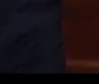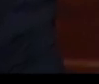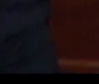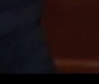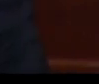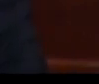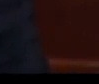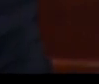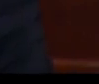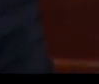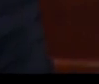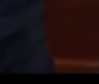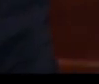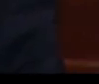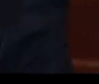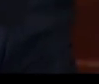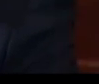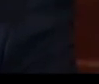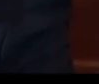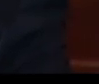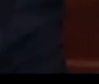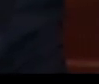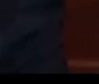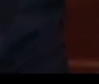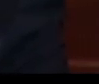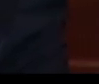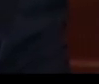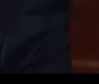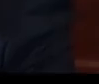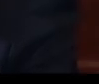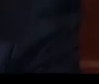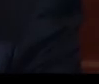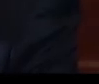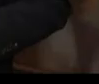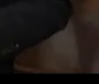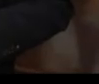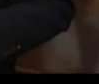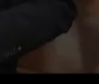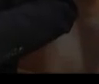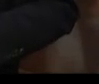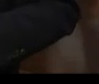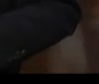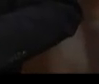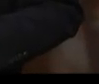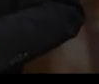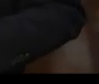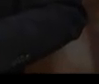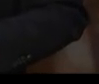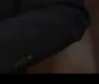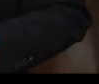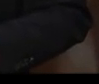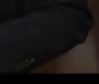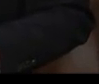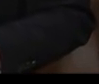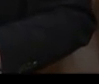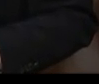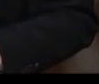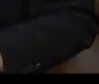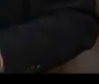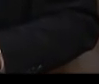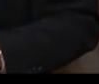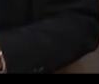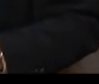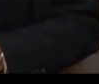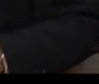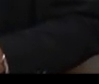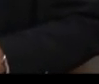un muy buen inicio de trabajo en la Secretaría de Educación Pública. En la reunión celebrada en el Salón Iberoamericano de